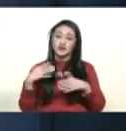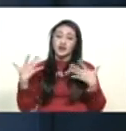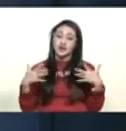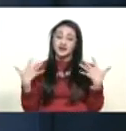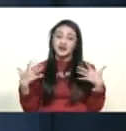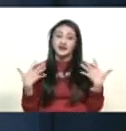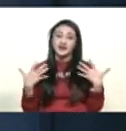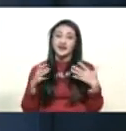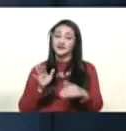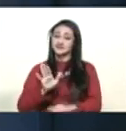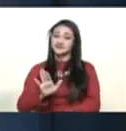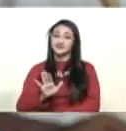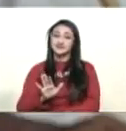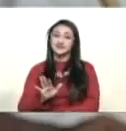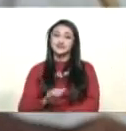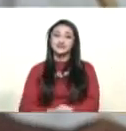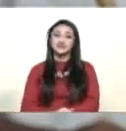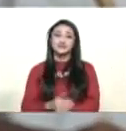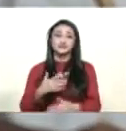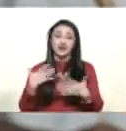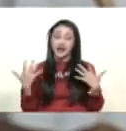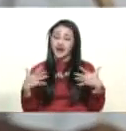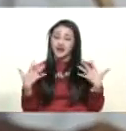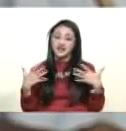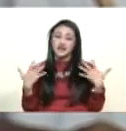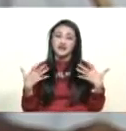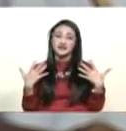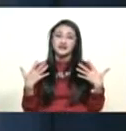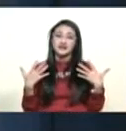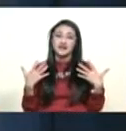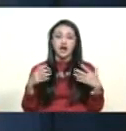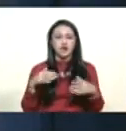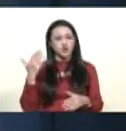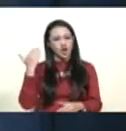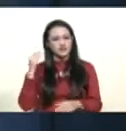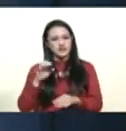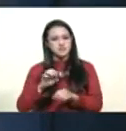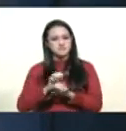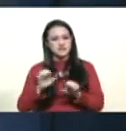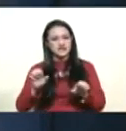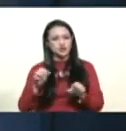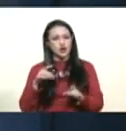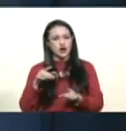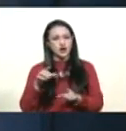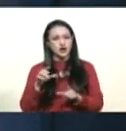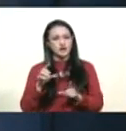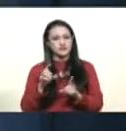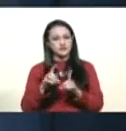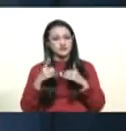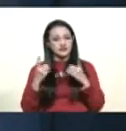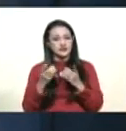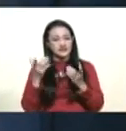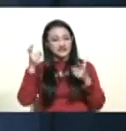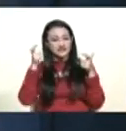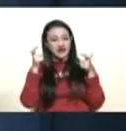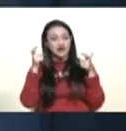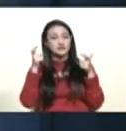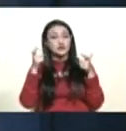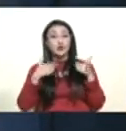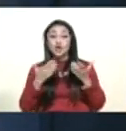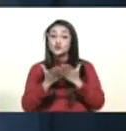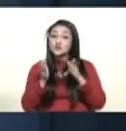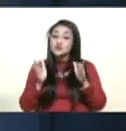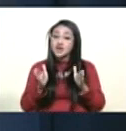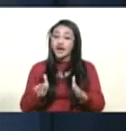alegría, y es así. Para mí fue una alegría ser, yo no diría ministro del despacho de Chávez, sino estudiante de Chávez en el despacho,